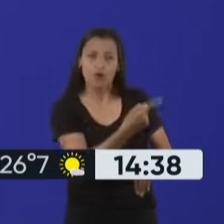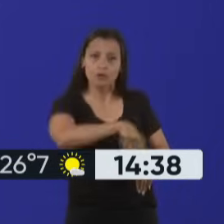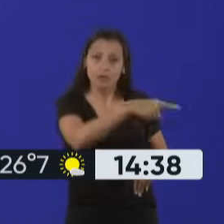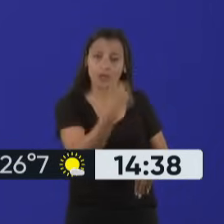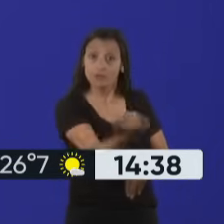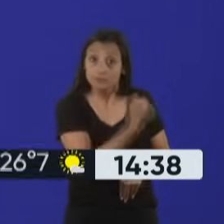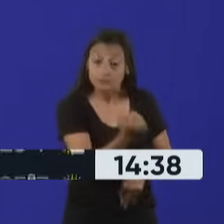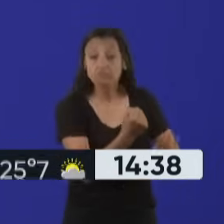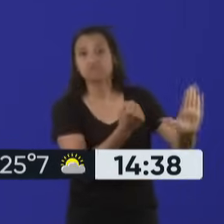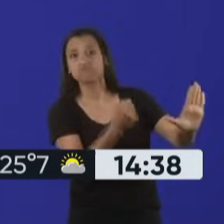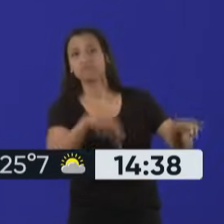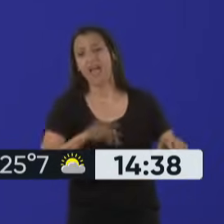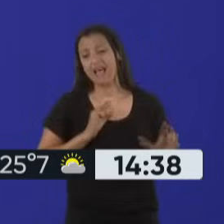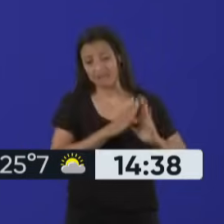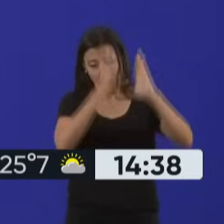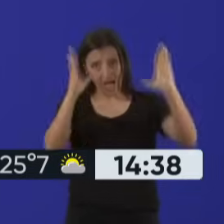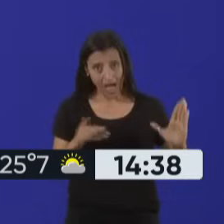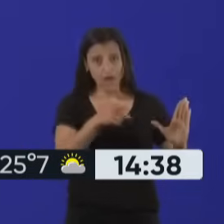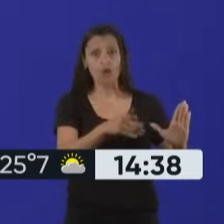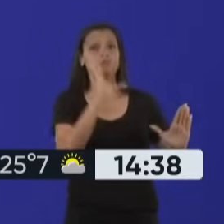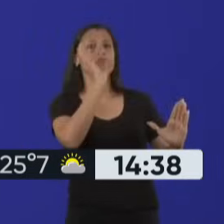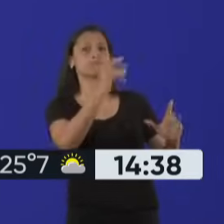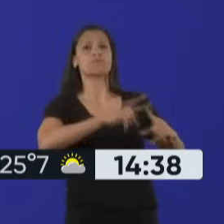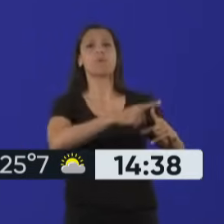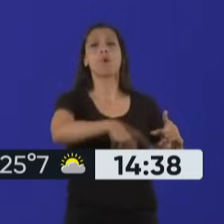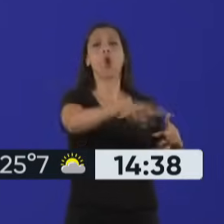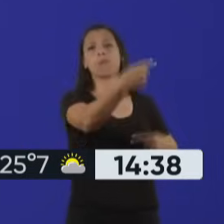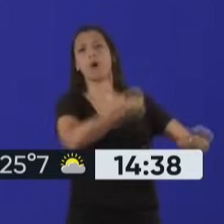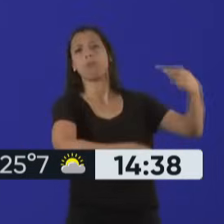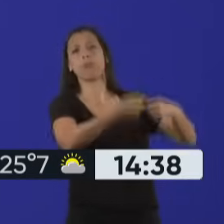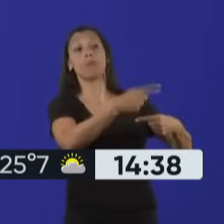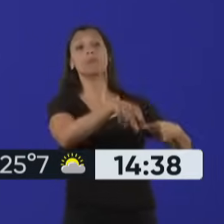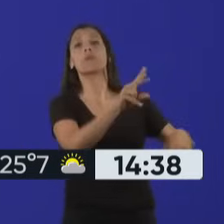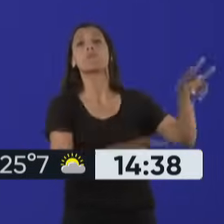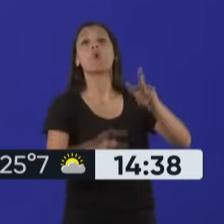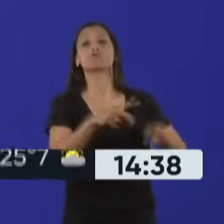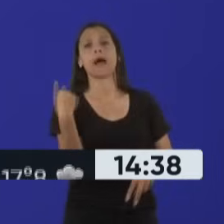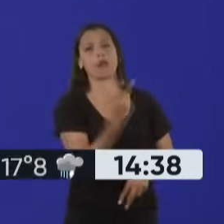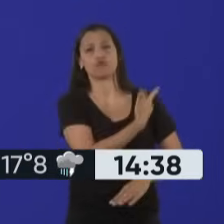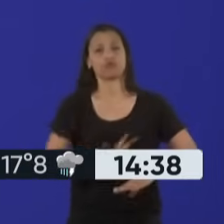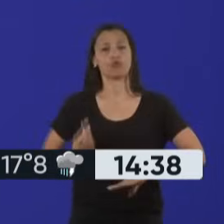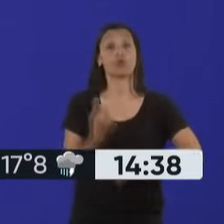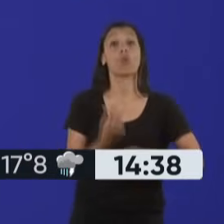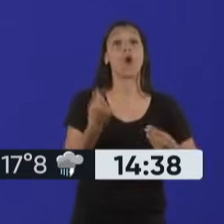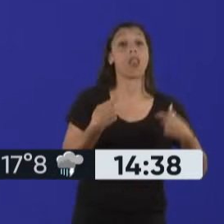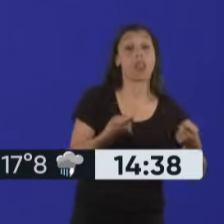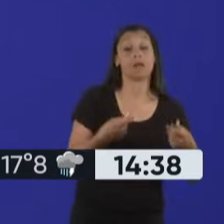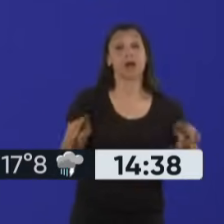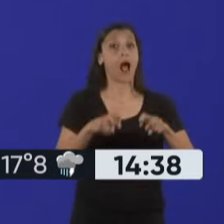la parte más irracional de la política argentina lo único que intenta hacer es romper el equilibrio